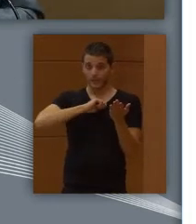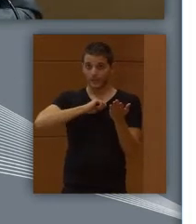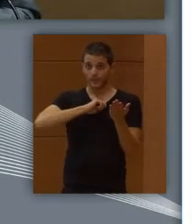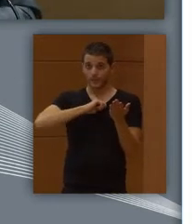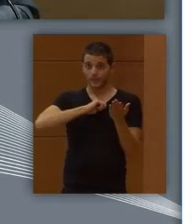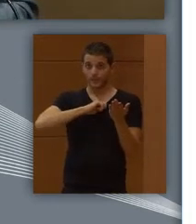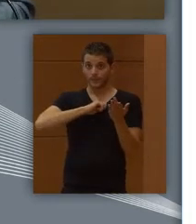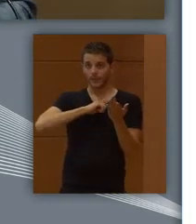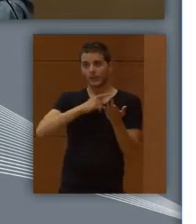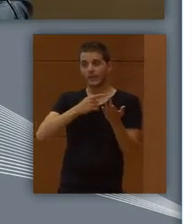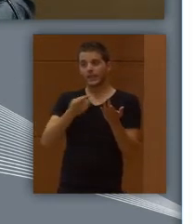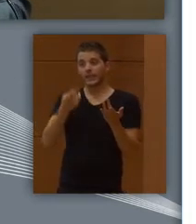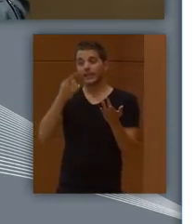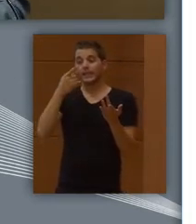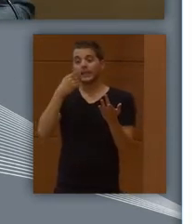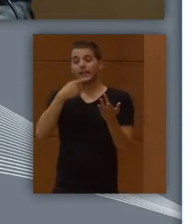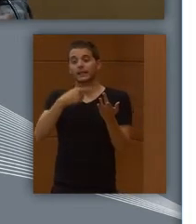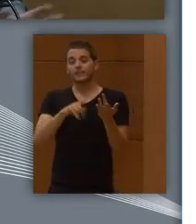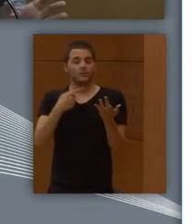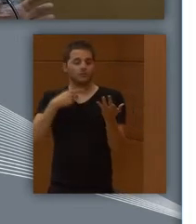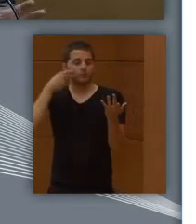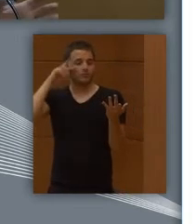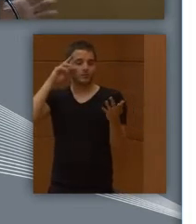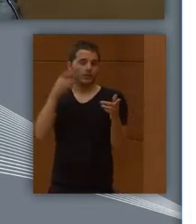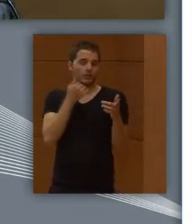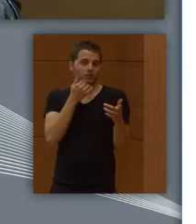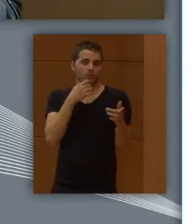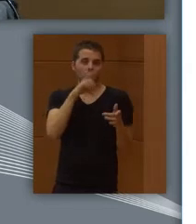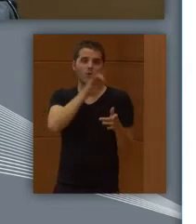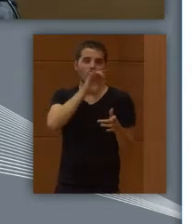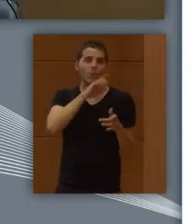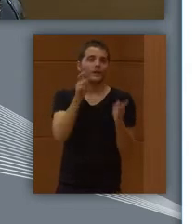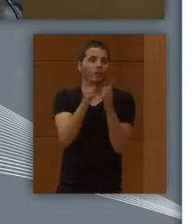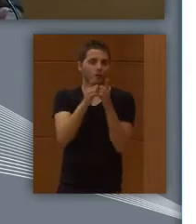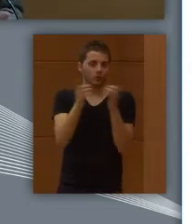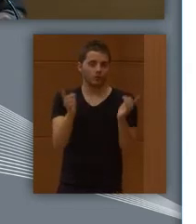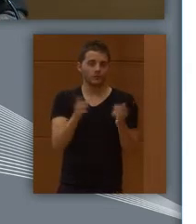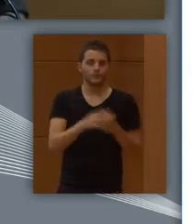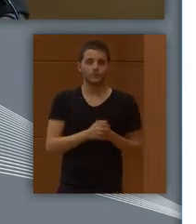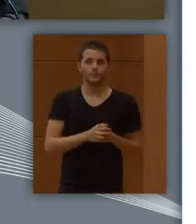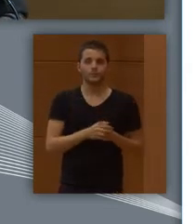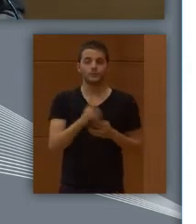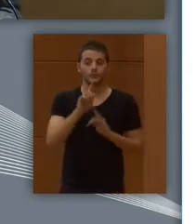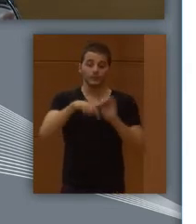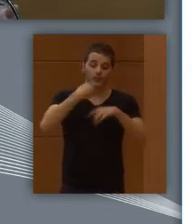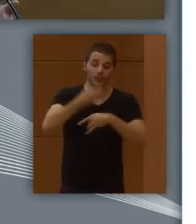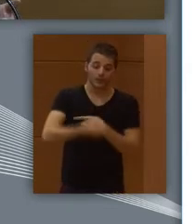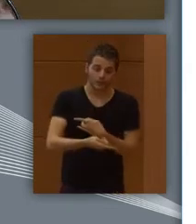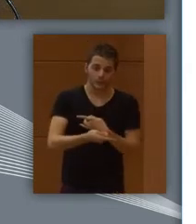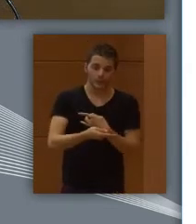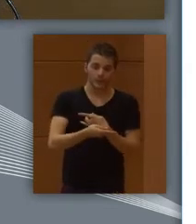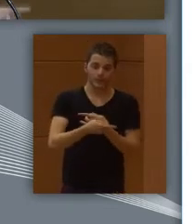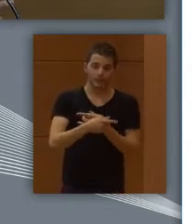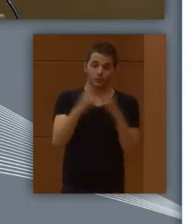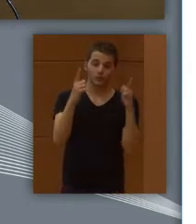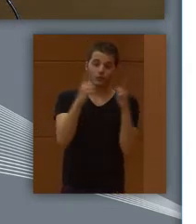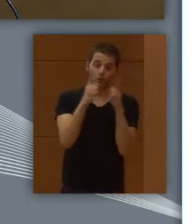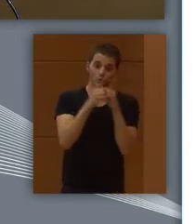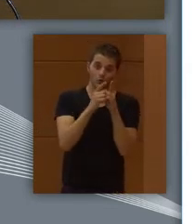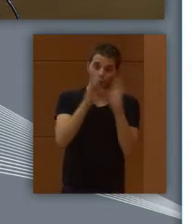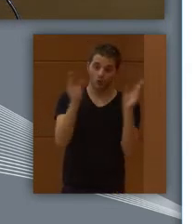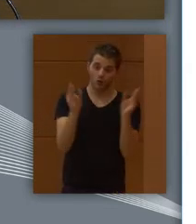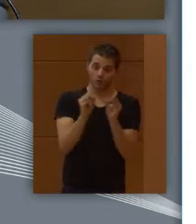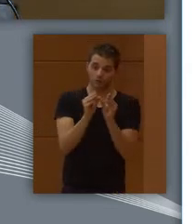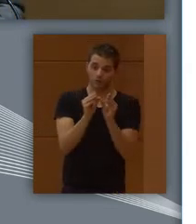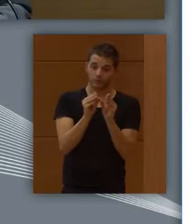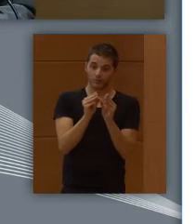permitiré una pequeña anécdota, un pequeño relato, un pequeño cuento. Después pasaré, más brevemente de lo que había